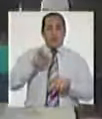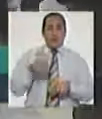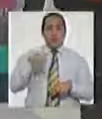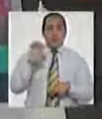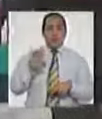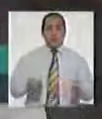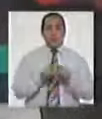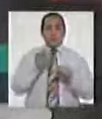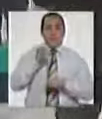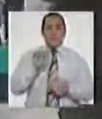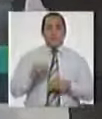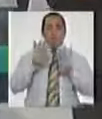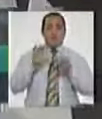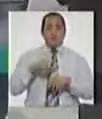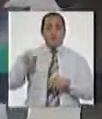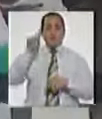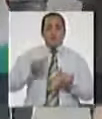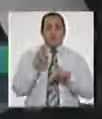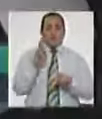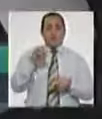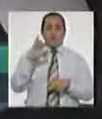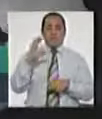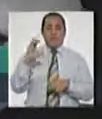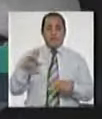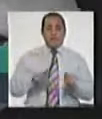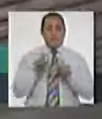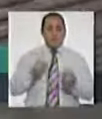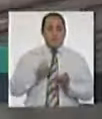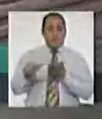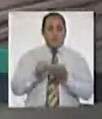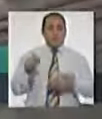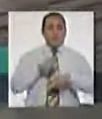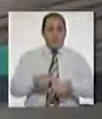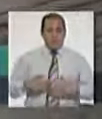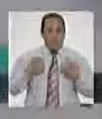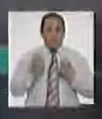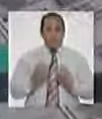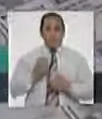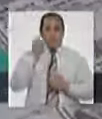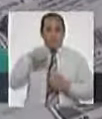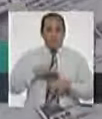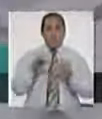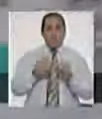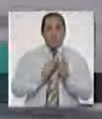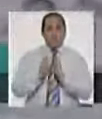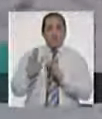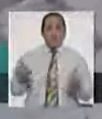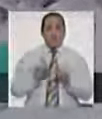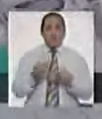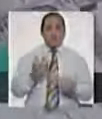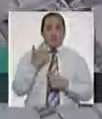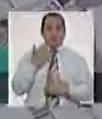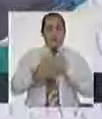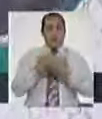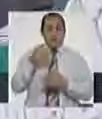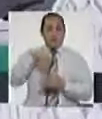y 3.9 millones para RENIEC. Debido al alto costo, tiempo y esfuerzo que demandará este proceso, los tres entes